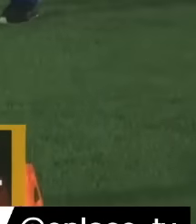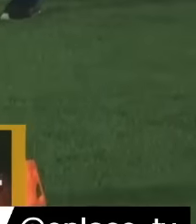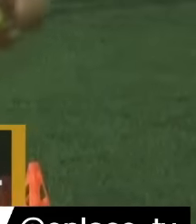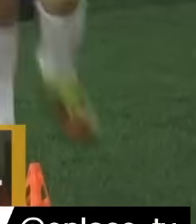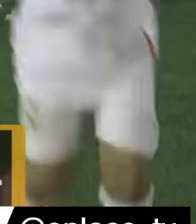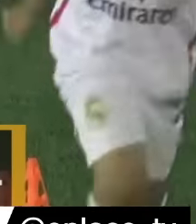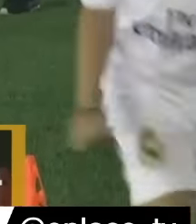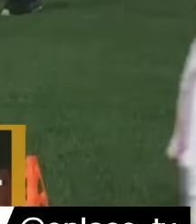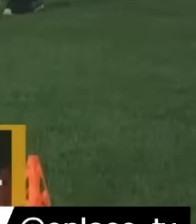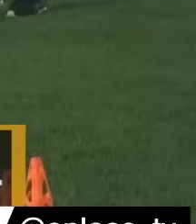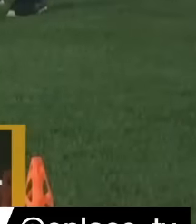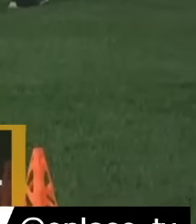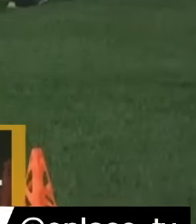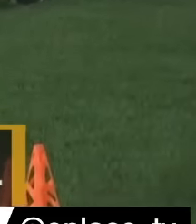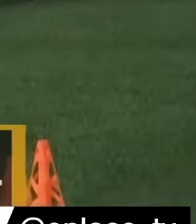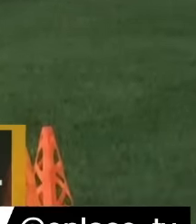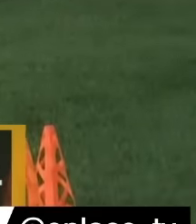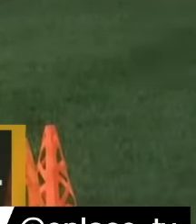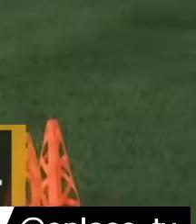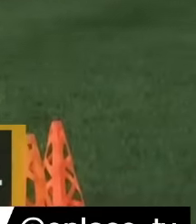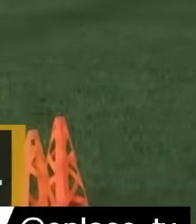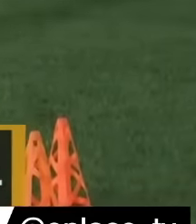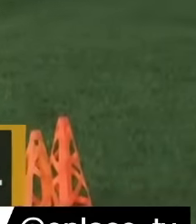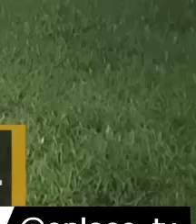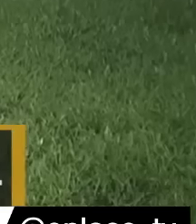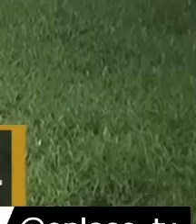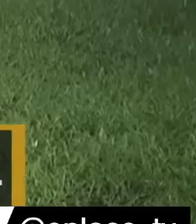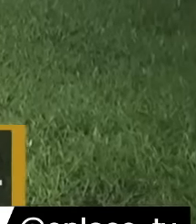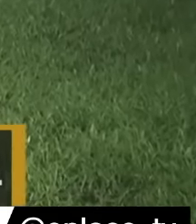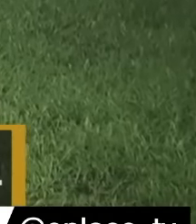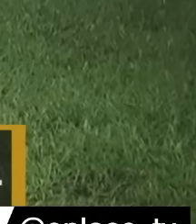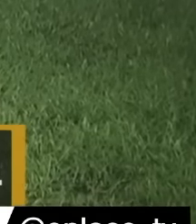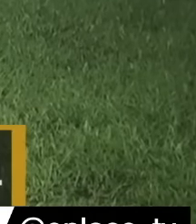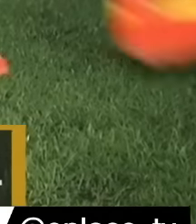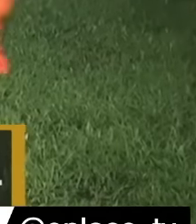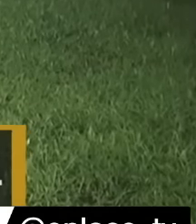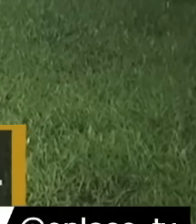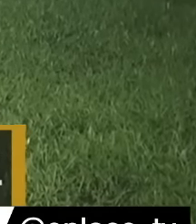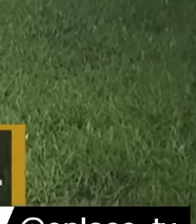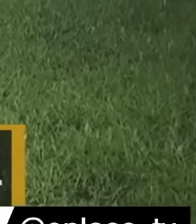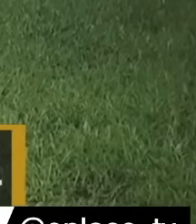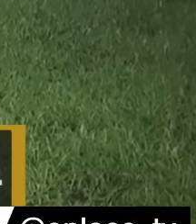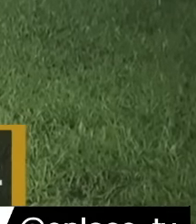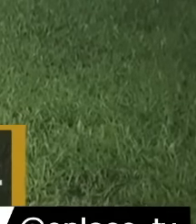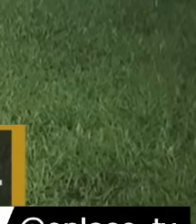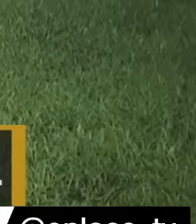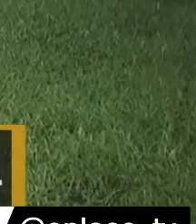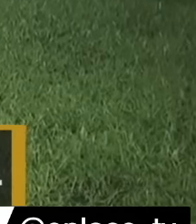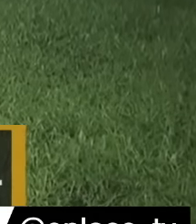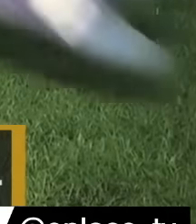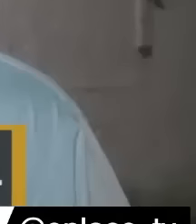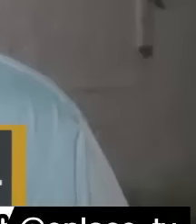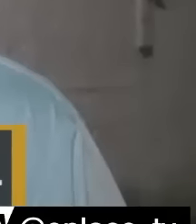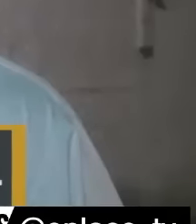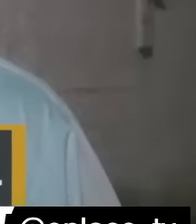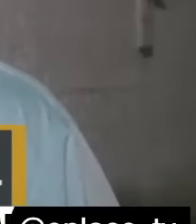este deporte y quien dedicó gran parte de su vida a inculcar el amor y la pasión por esa disciplina a niños y jóvenes de la